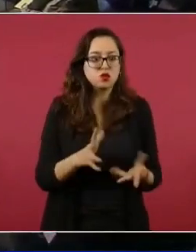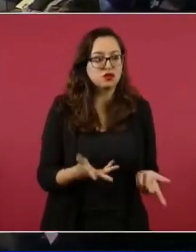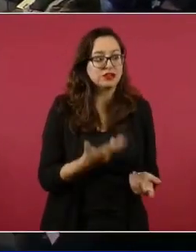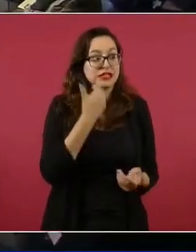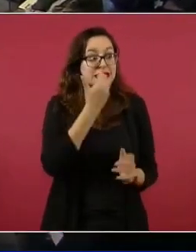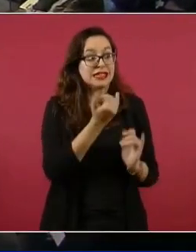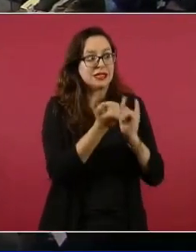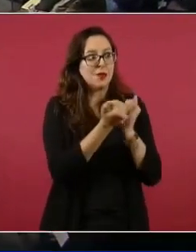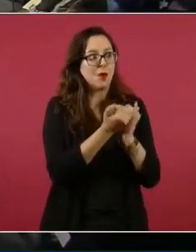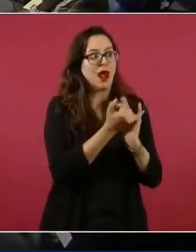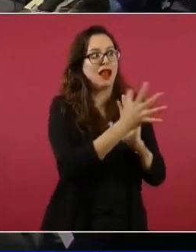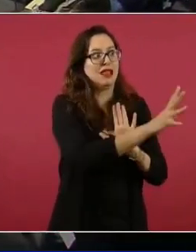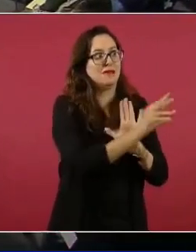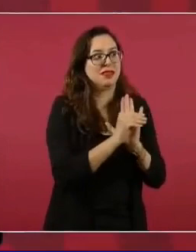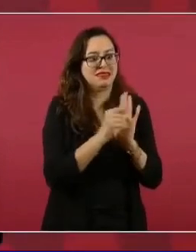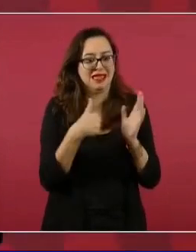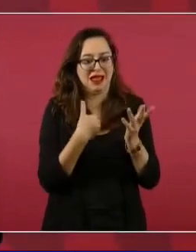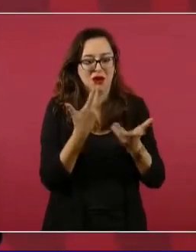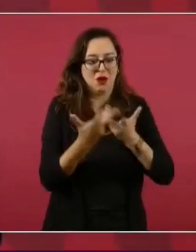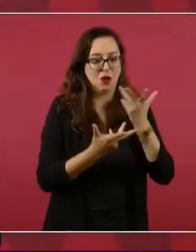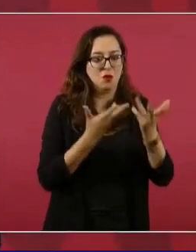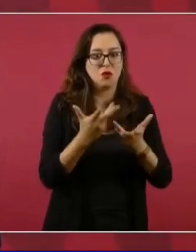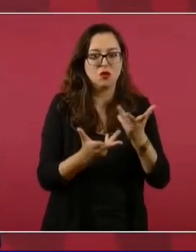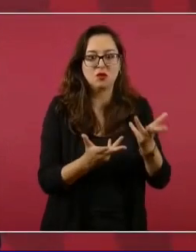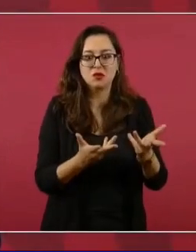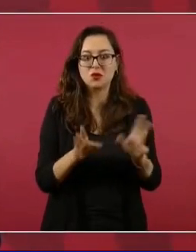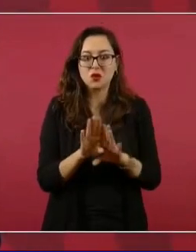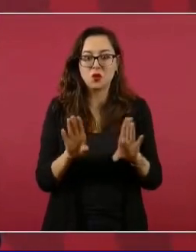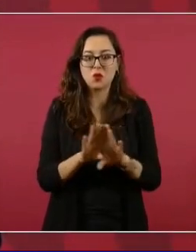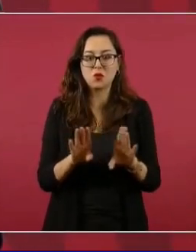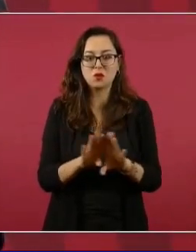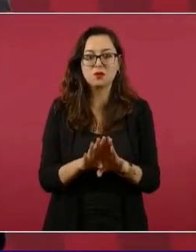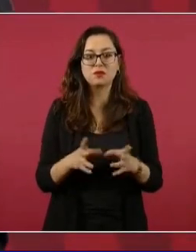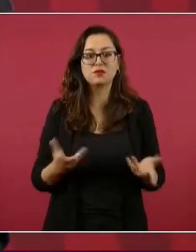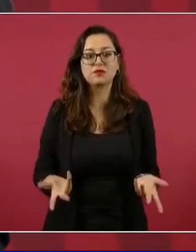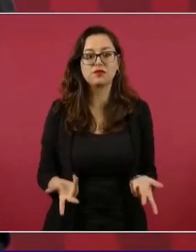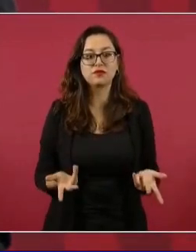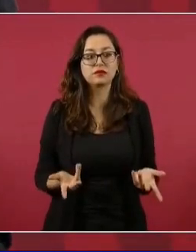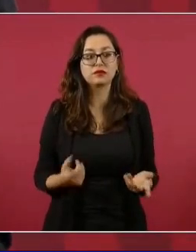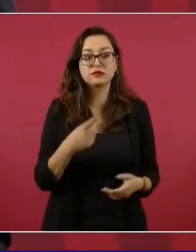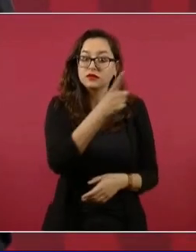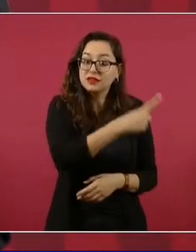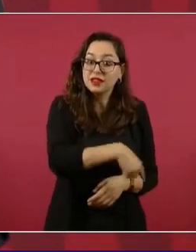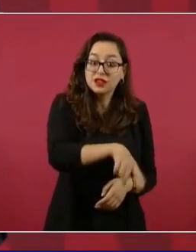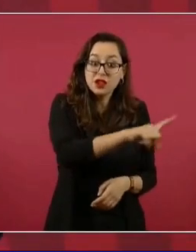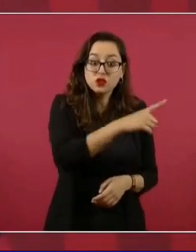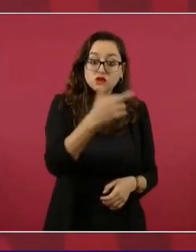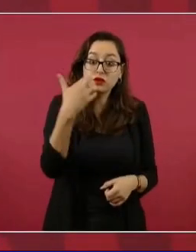imitar. No le hace que se trate de imitar a ladrones,